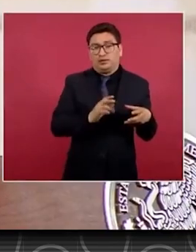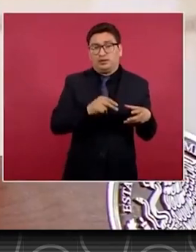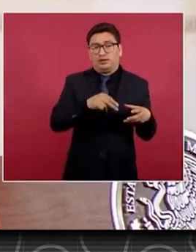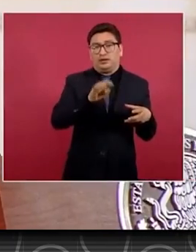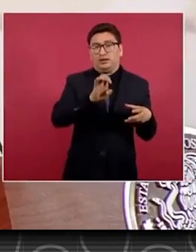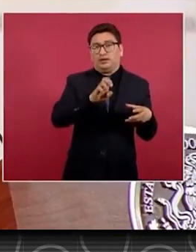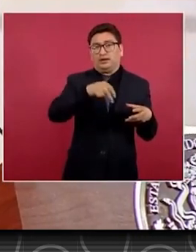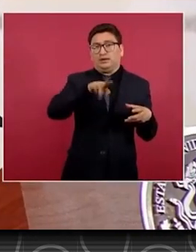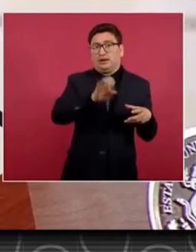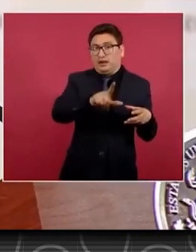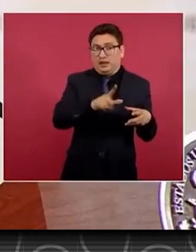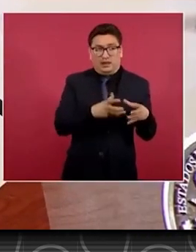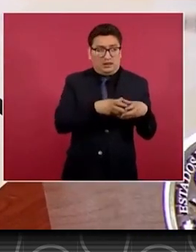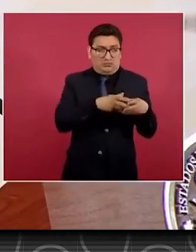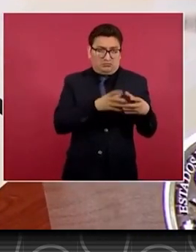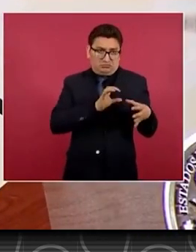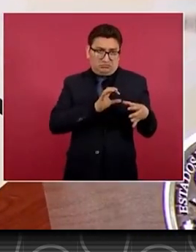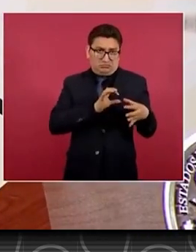él,